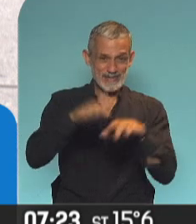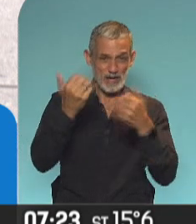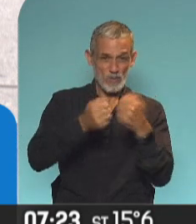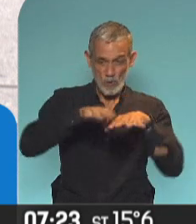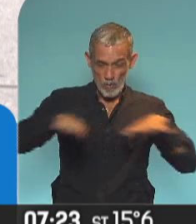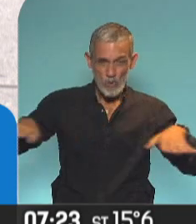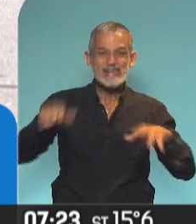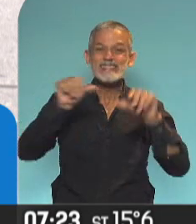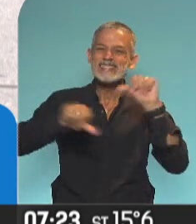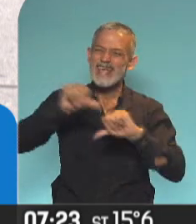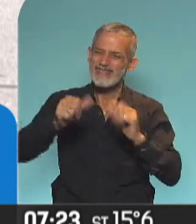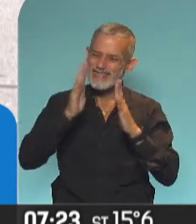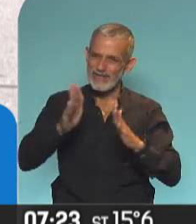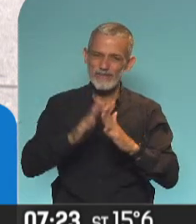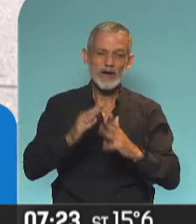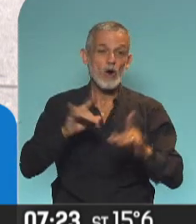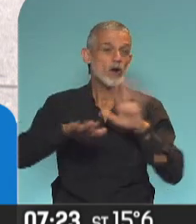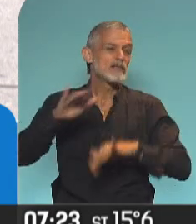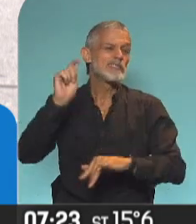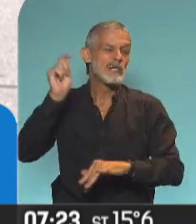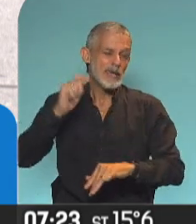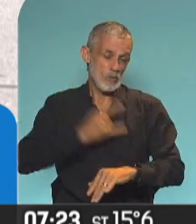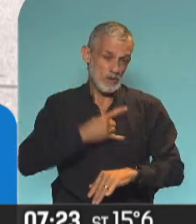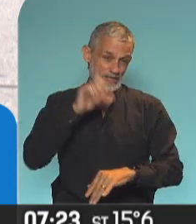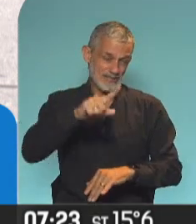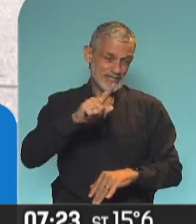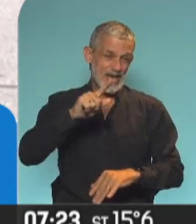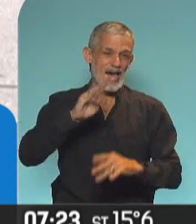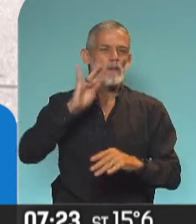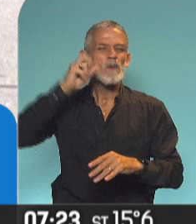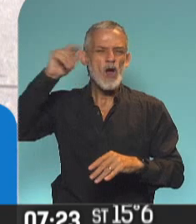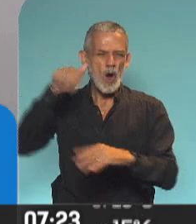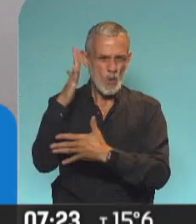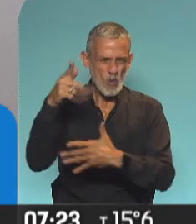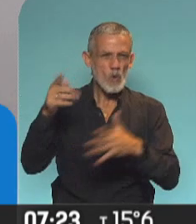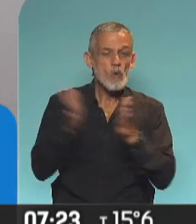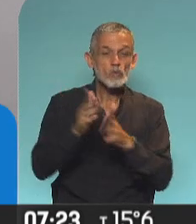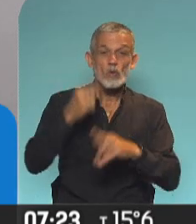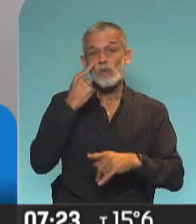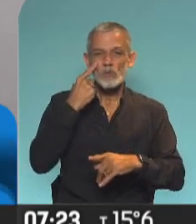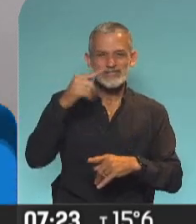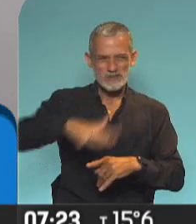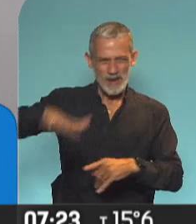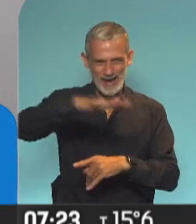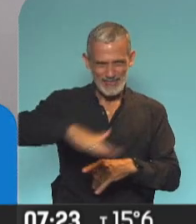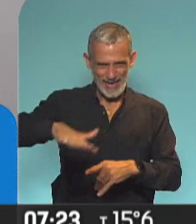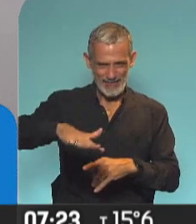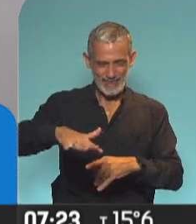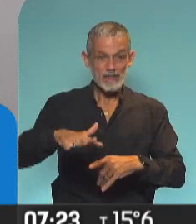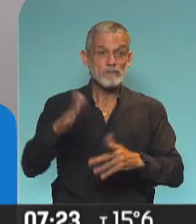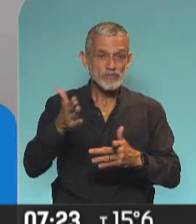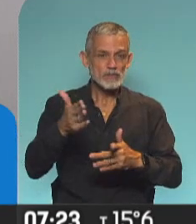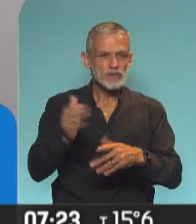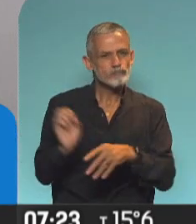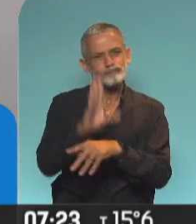esto está organizado por la universidad nacional de guillermo ground en conjunto con el municipio de almirante brown y vamos a estar pasando